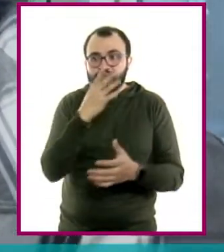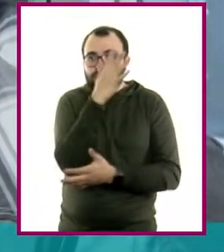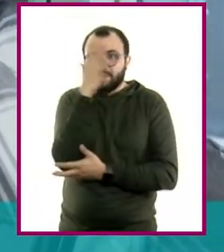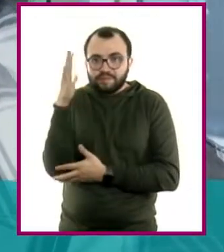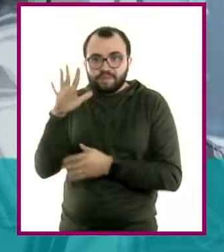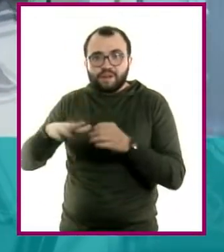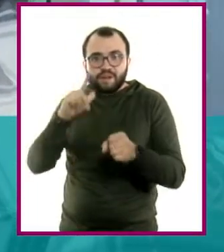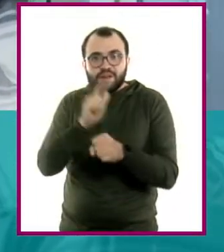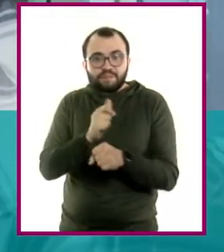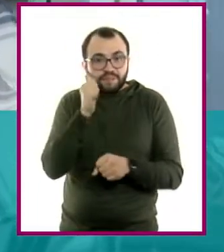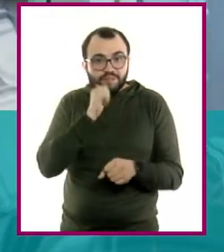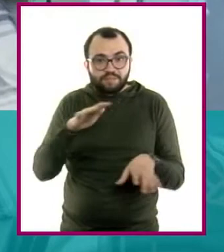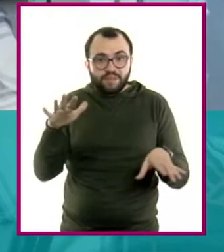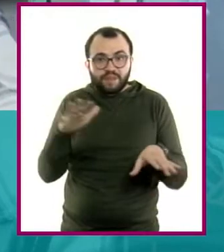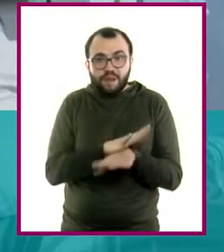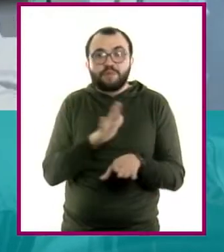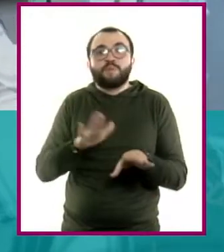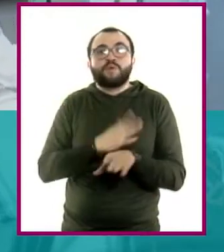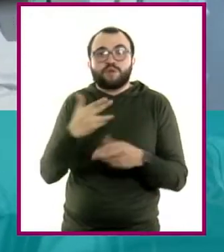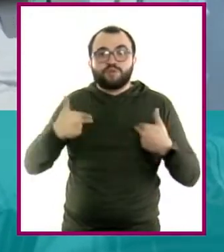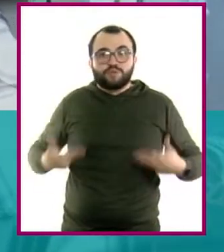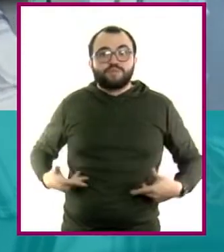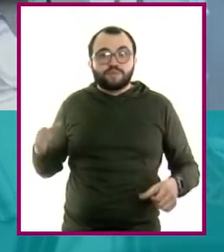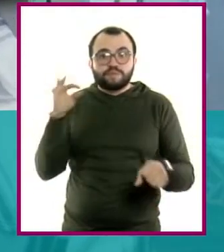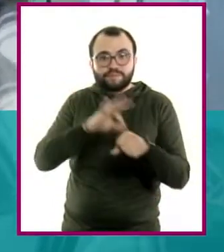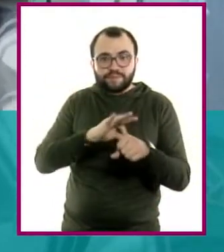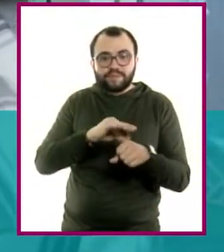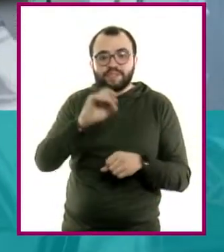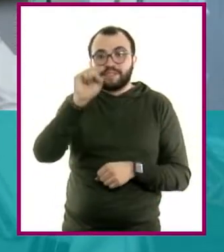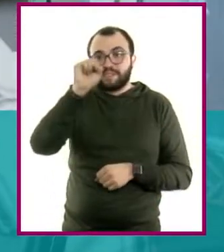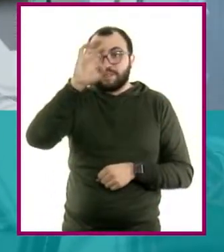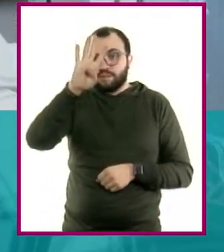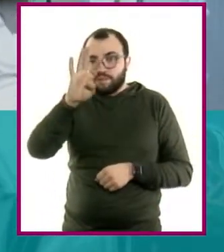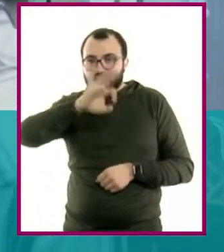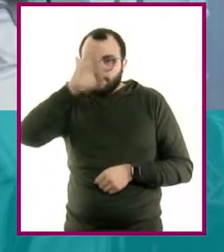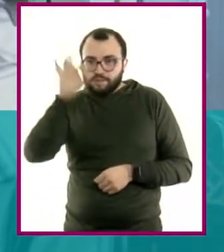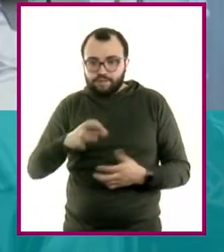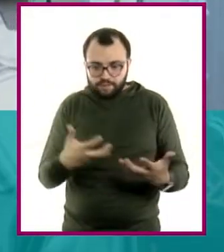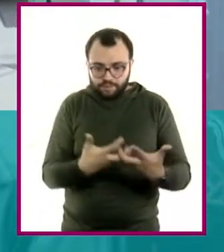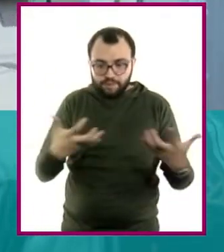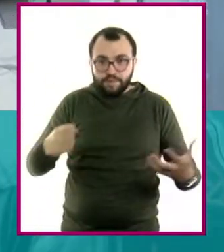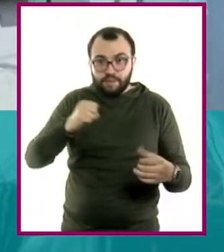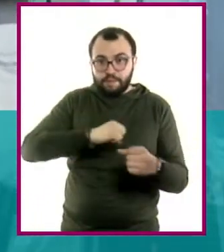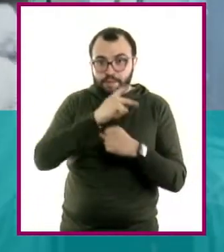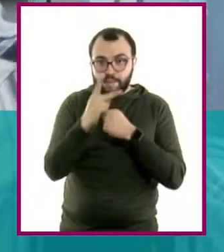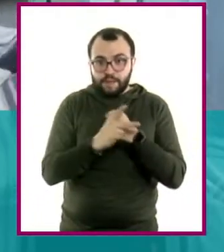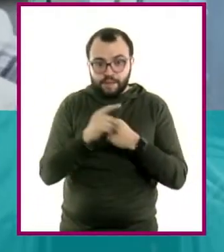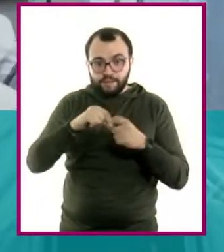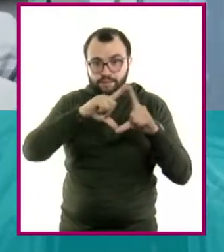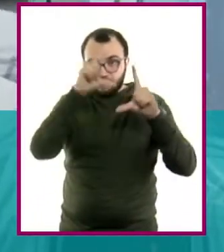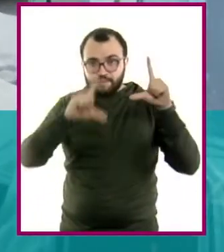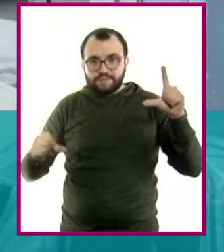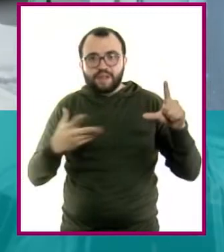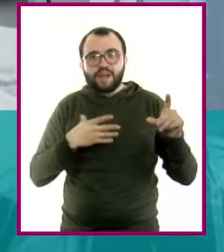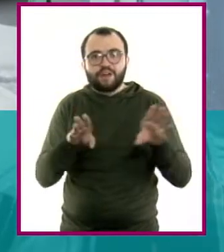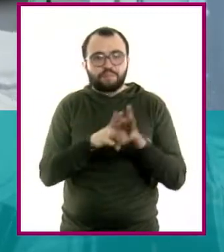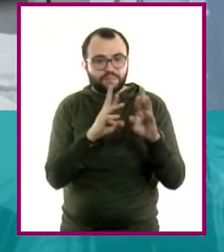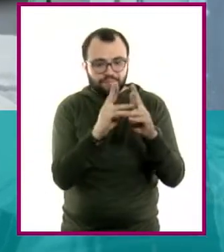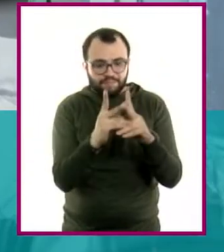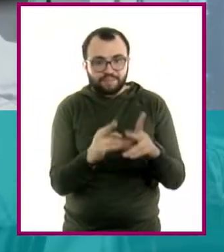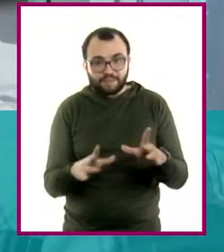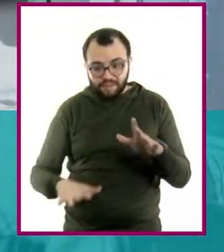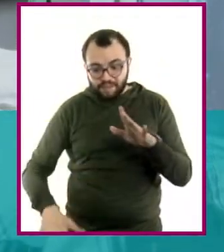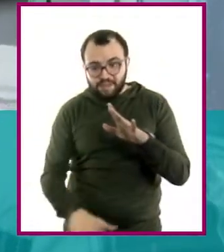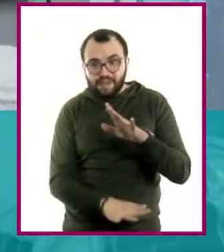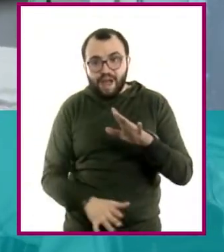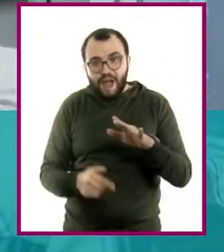Alrededor del 64% de los suelos del territorio de nuestro país muestran algún tipo de degradación de la superficie total